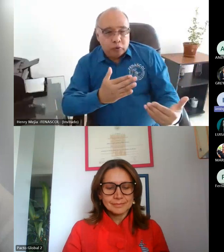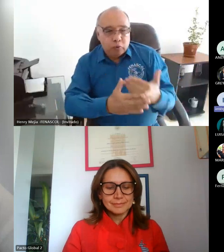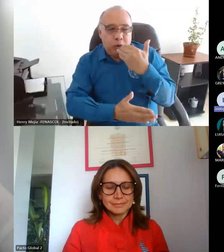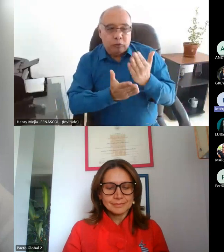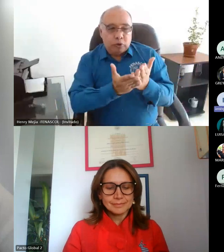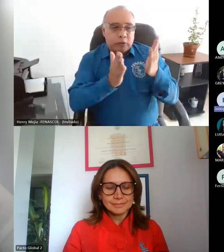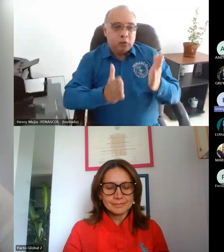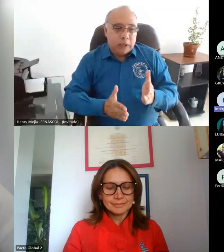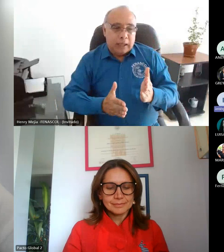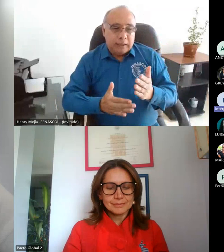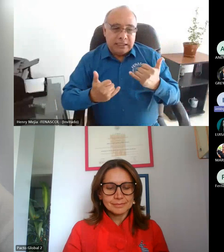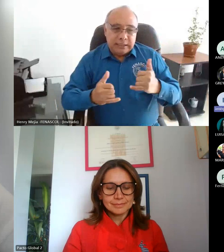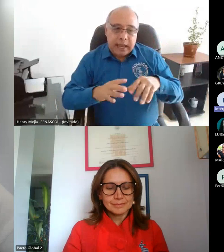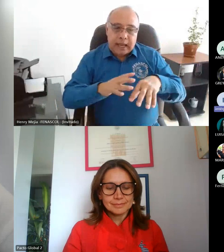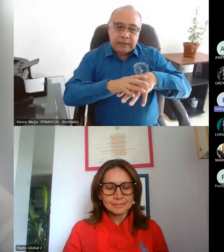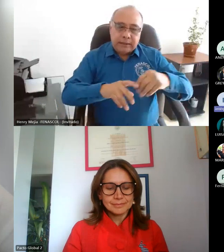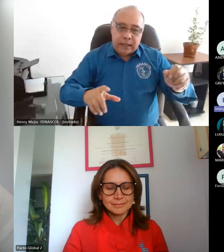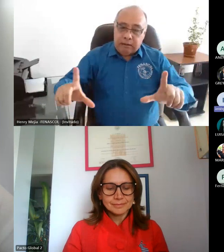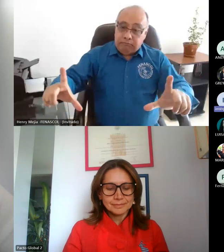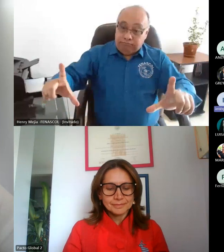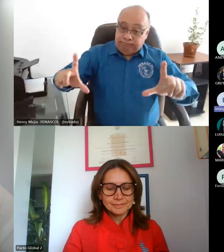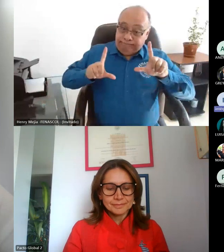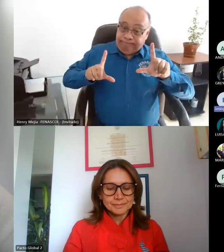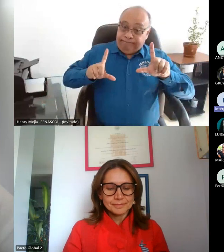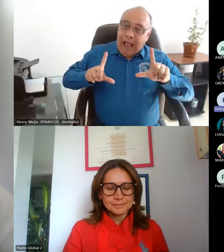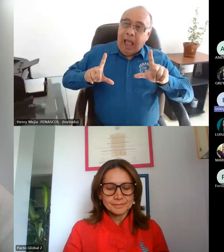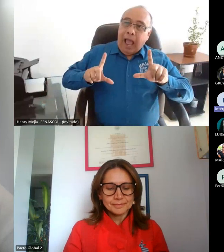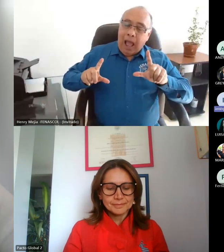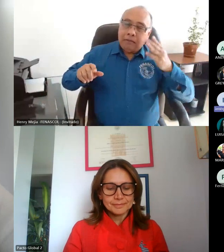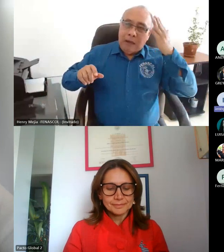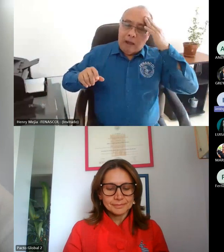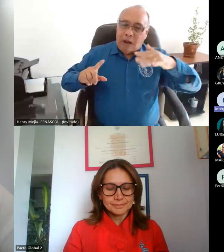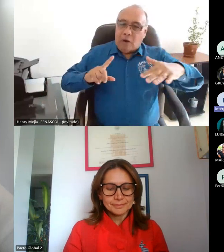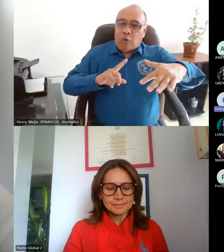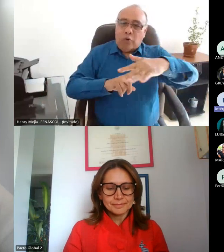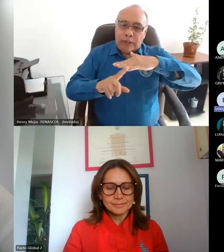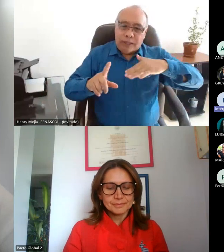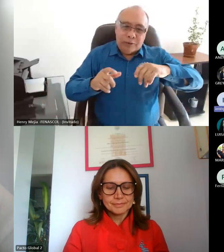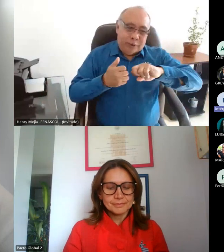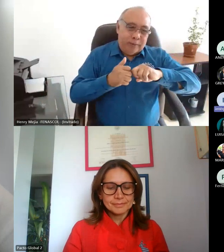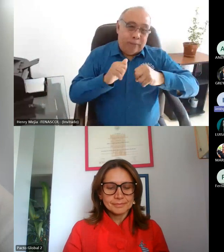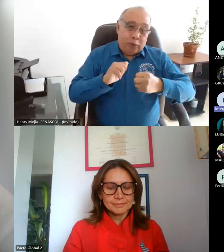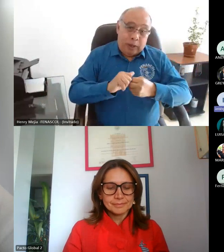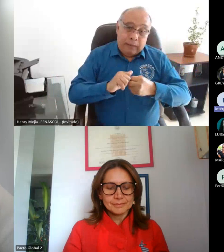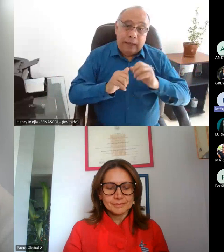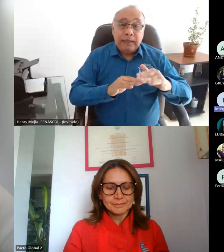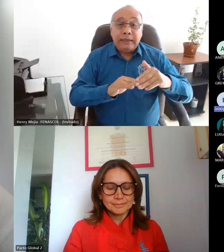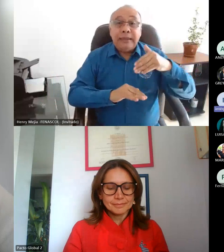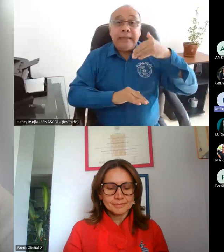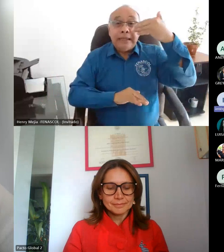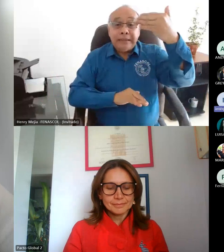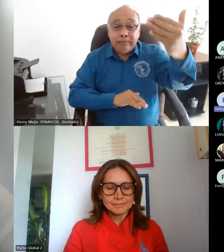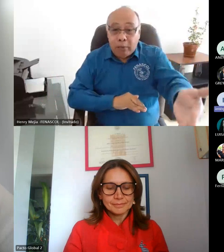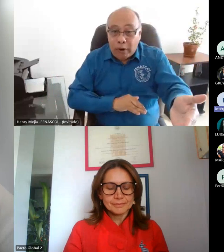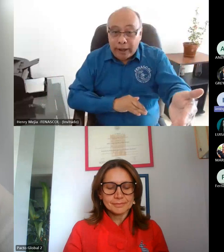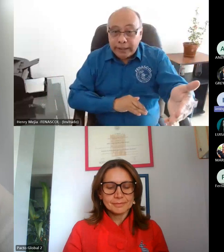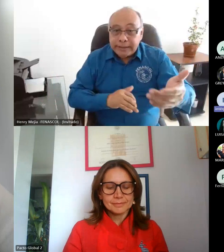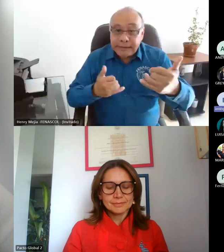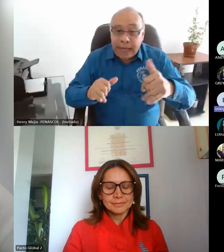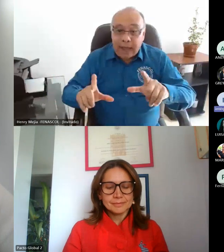universidades eh tengan en cuenta que eh Hay estudiantes eh